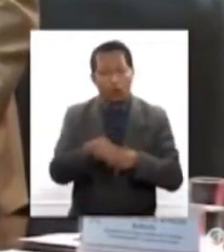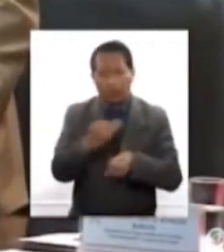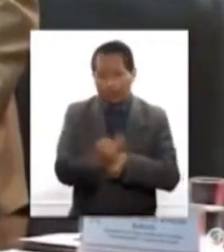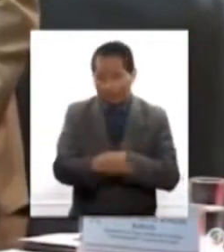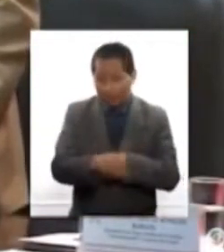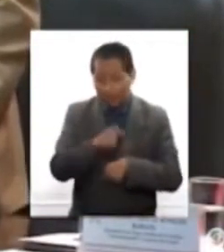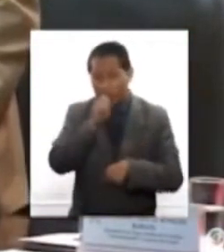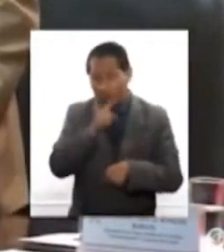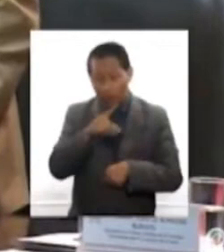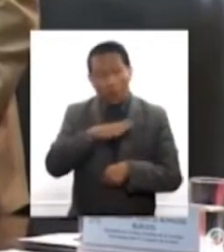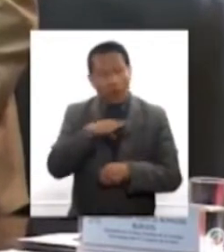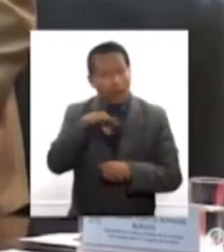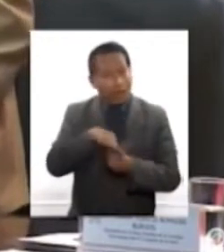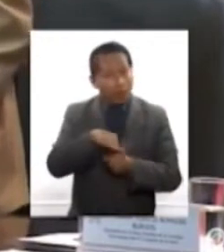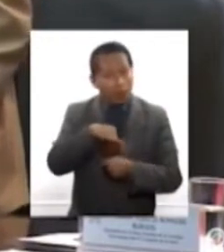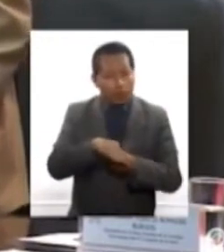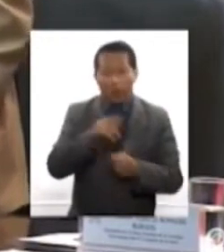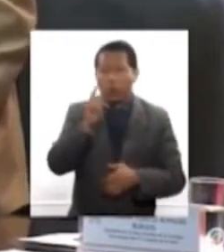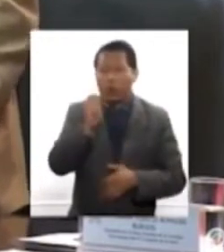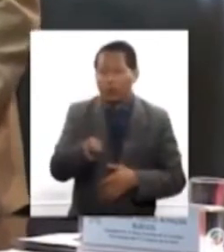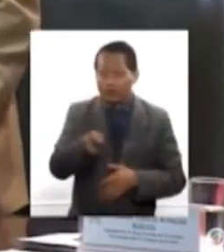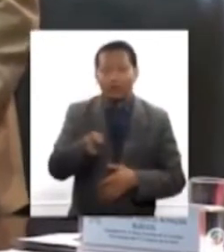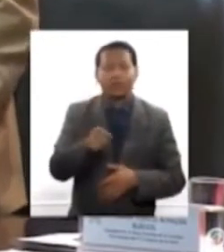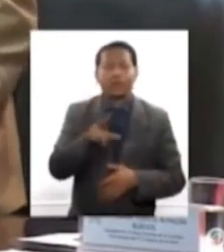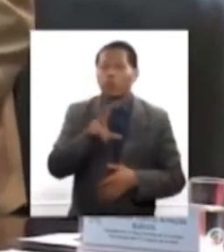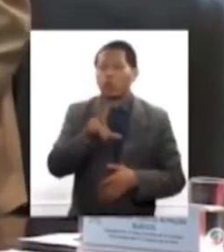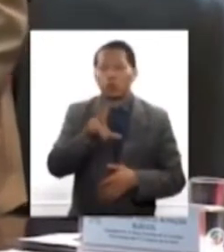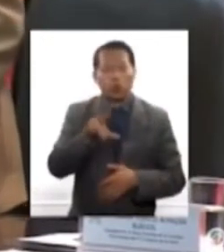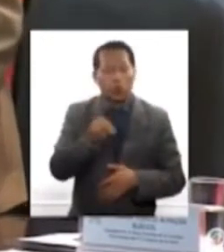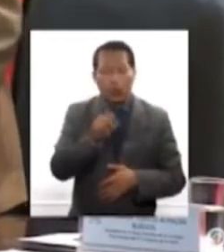se modificara el reglamento y,